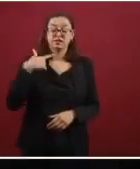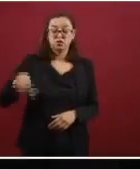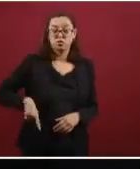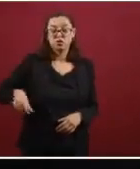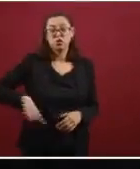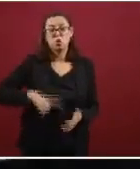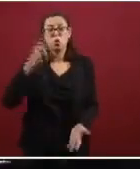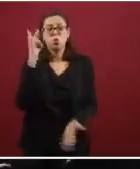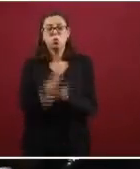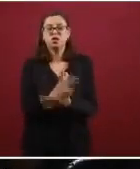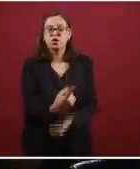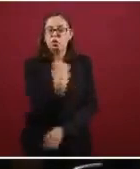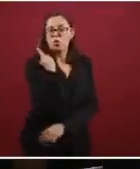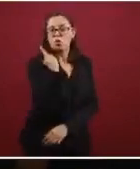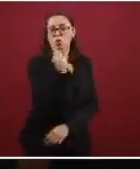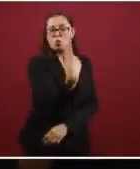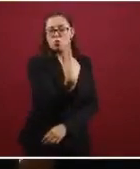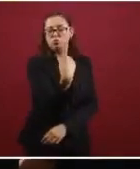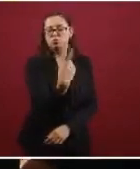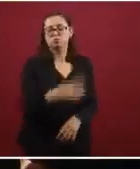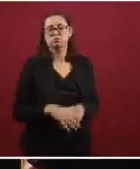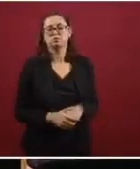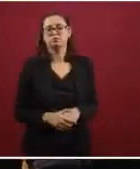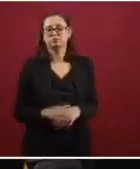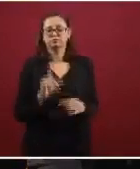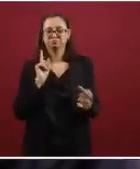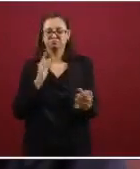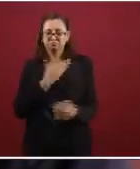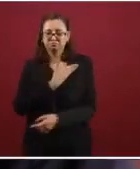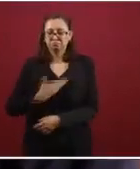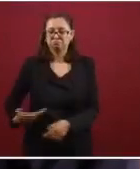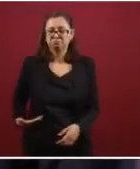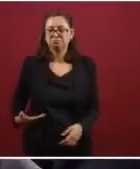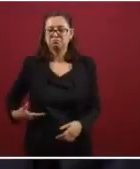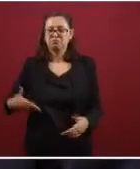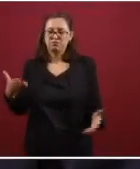Donde el presidente solo iba